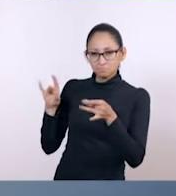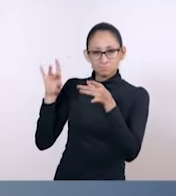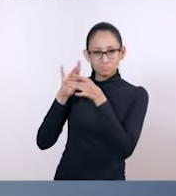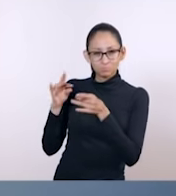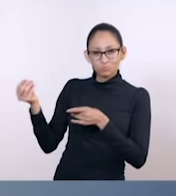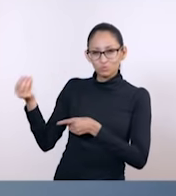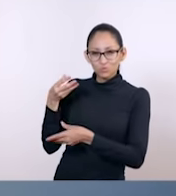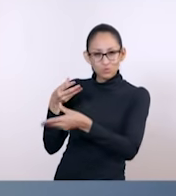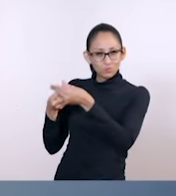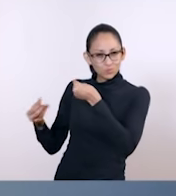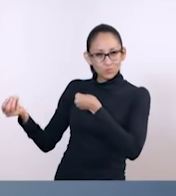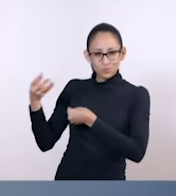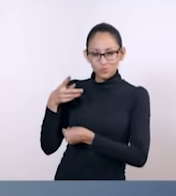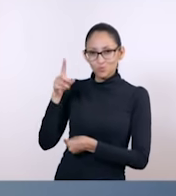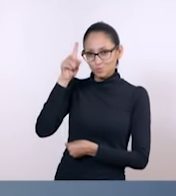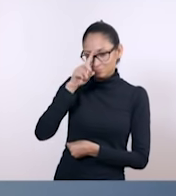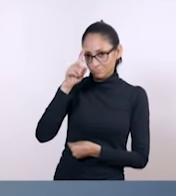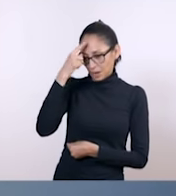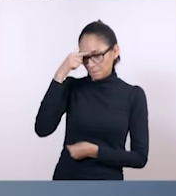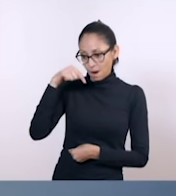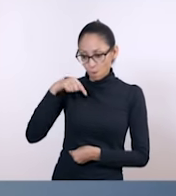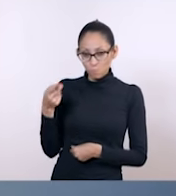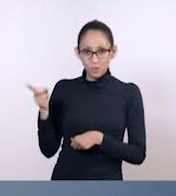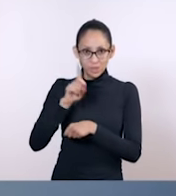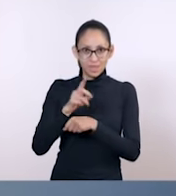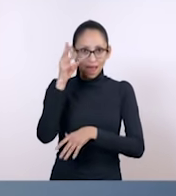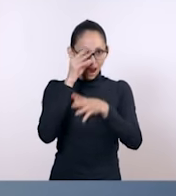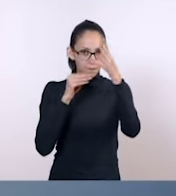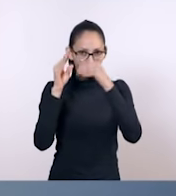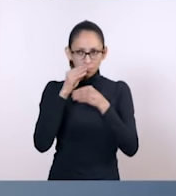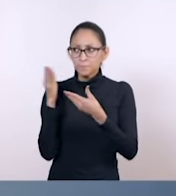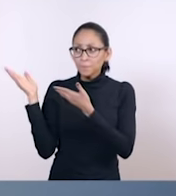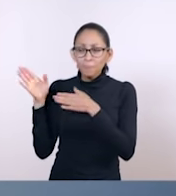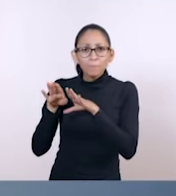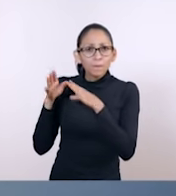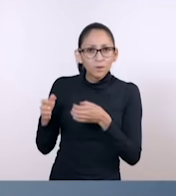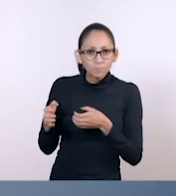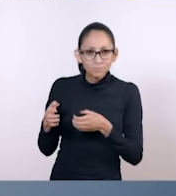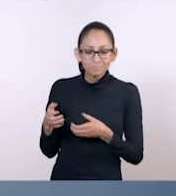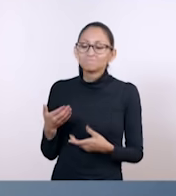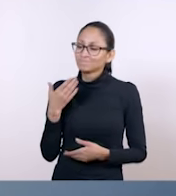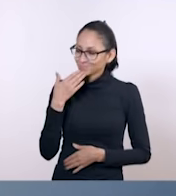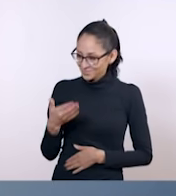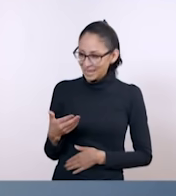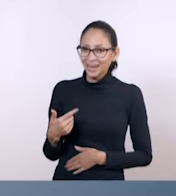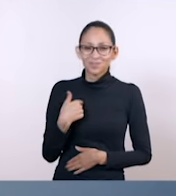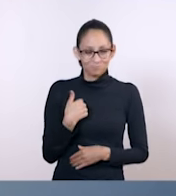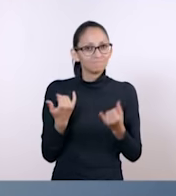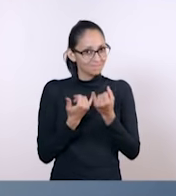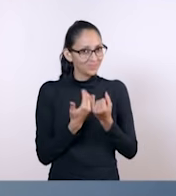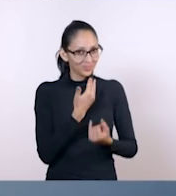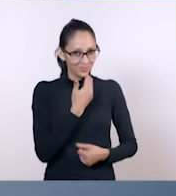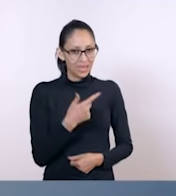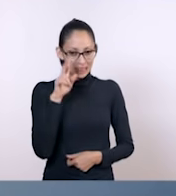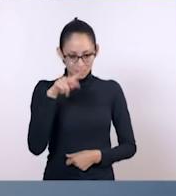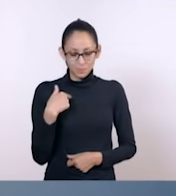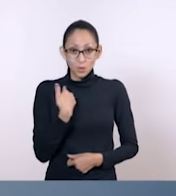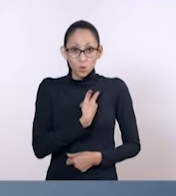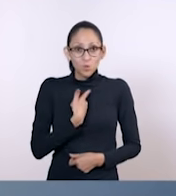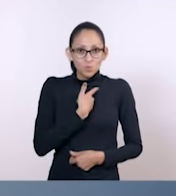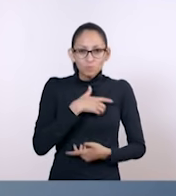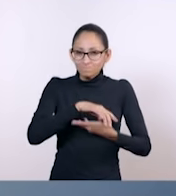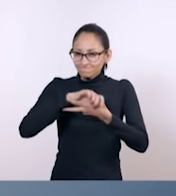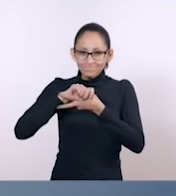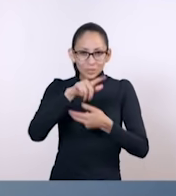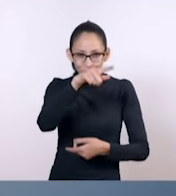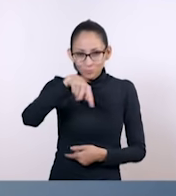muchas pistas para aprender el día de hoy. ¿Cómo estás, Nelly? Muy bien, ¿y tú, Coral? Muy bien, gracias. Bueno, me da mucho gusto poder